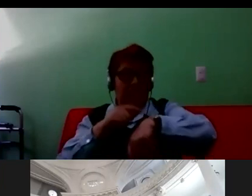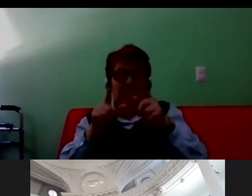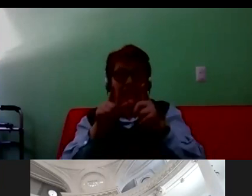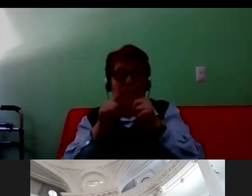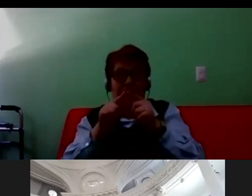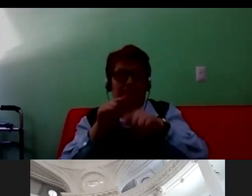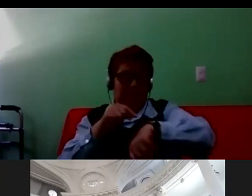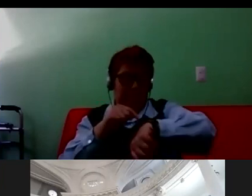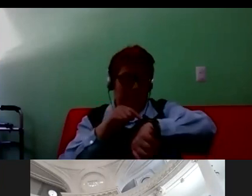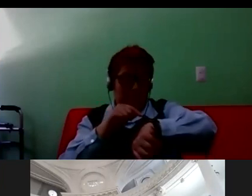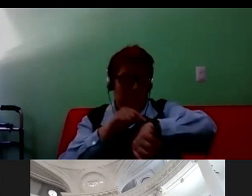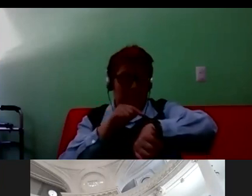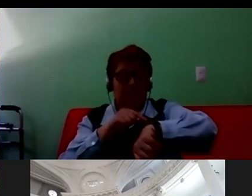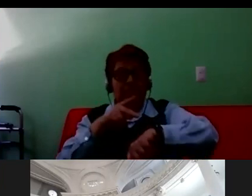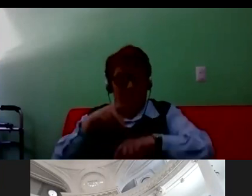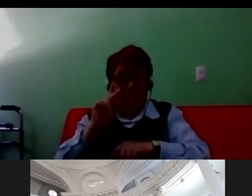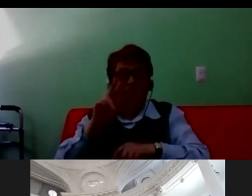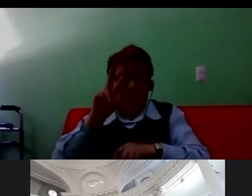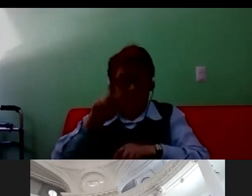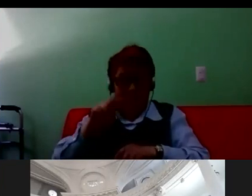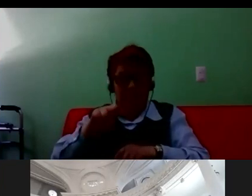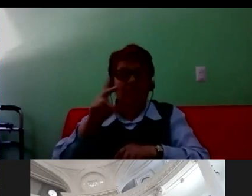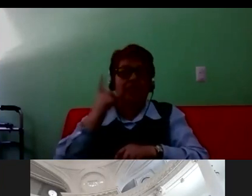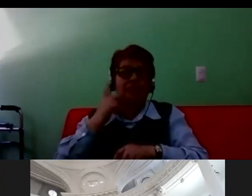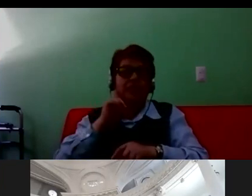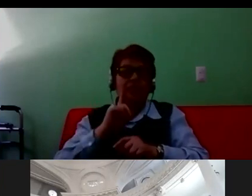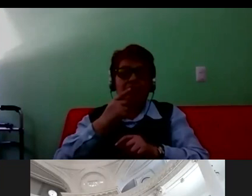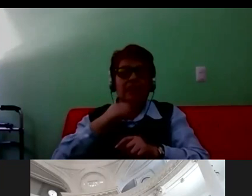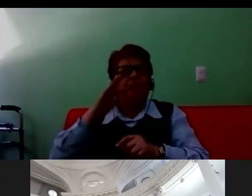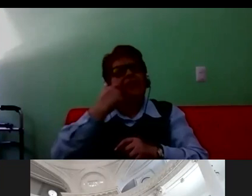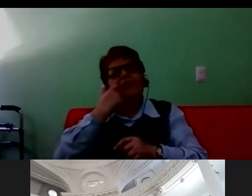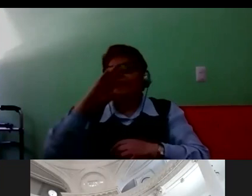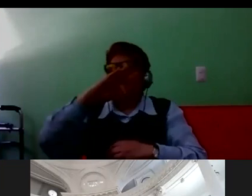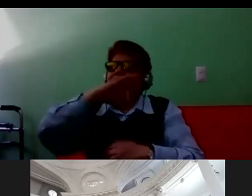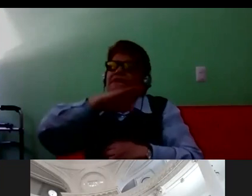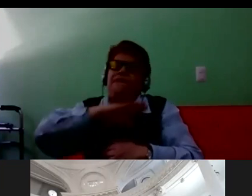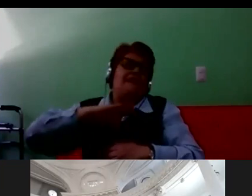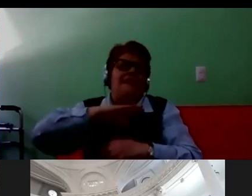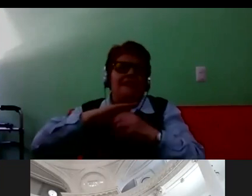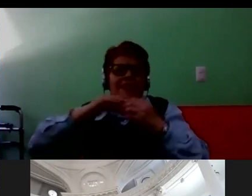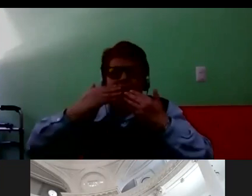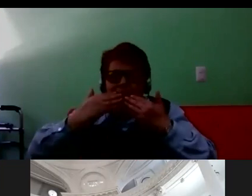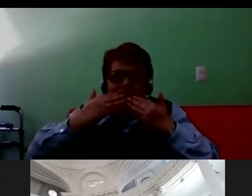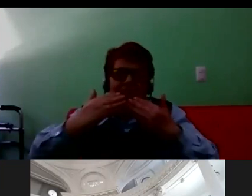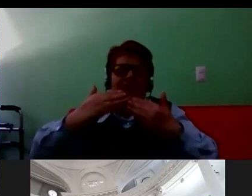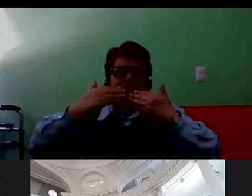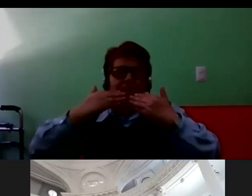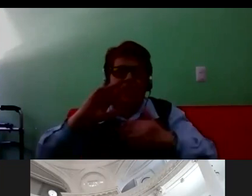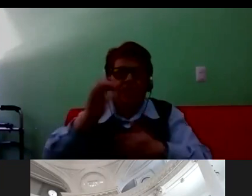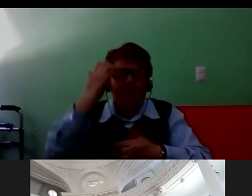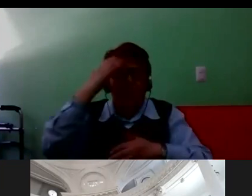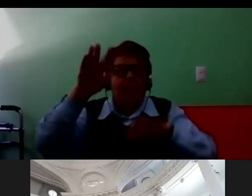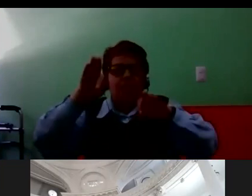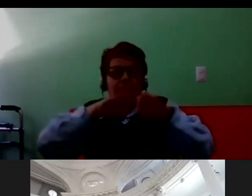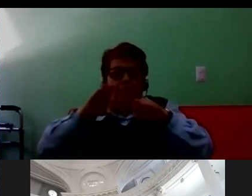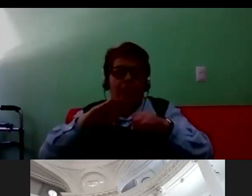pero de veras, diputadas y diputados, quisiera felicitar enormemente y reconocer el trabajo